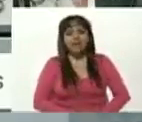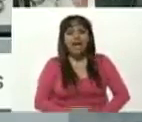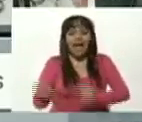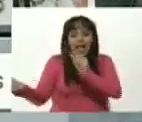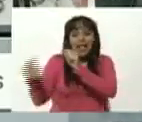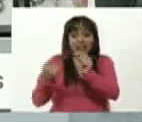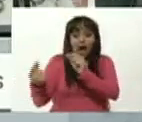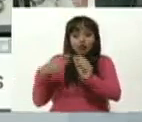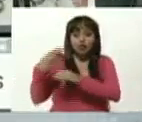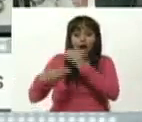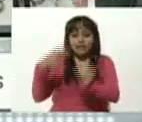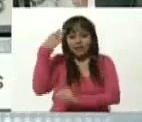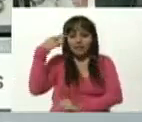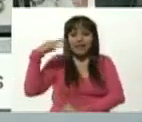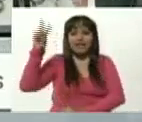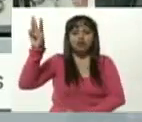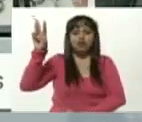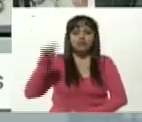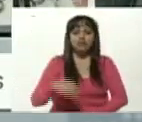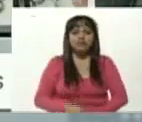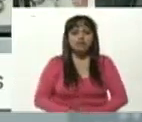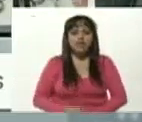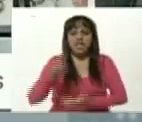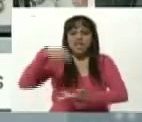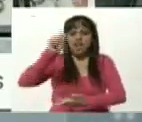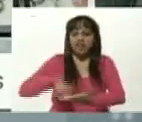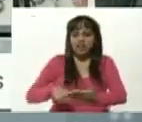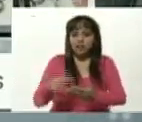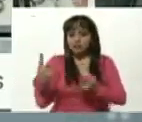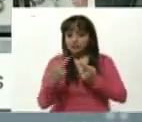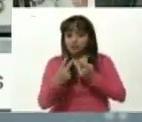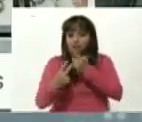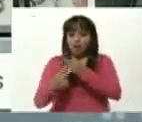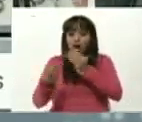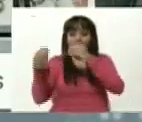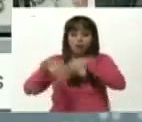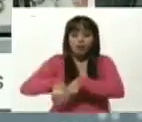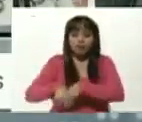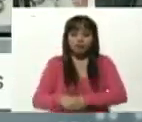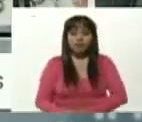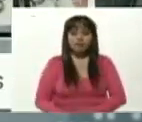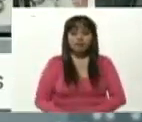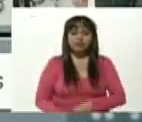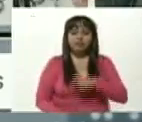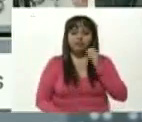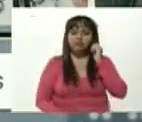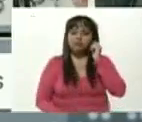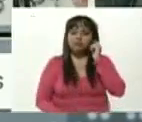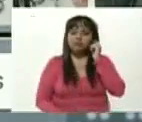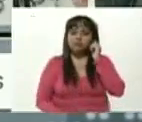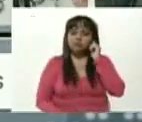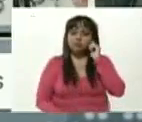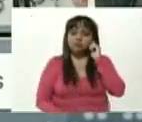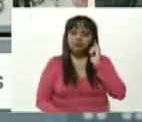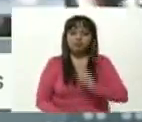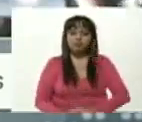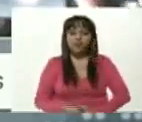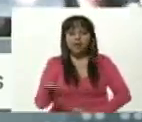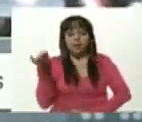en México y la firma de estos dos acuerdos, poderosos acuerdos, el lunes